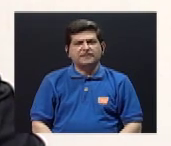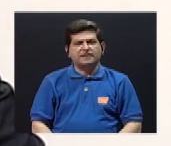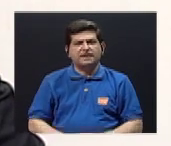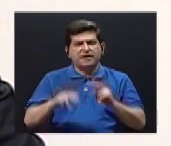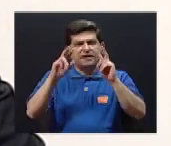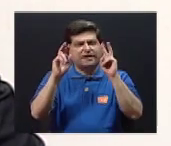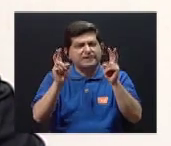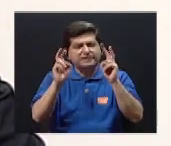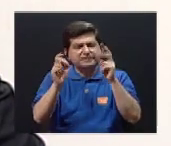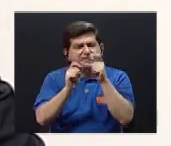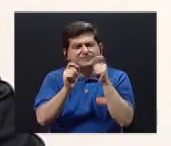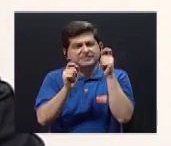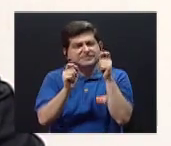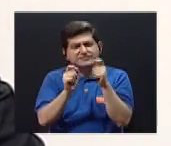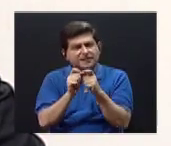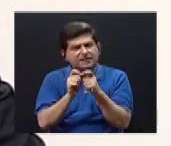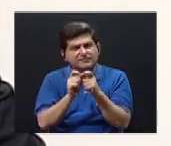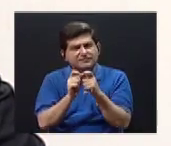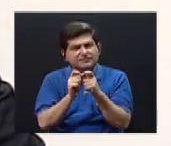Bueno, el tema es que